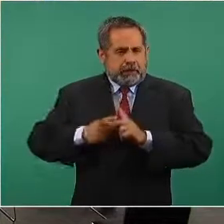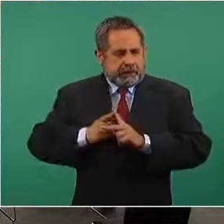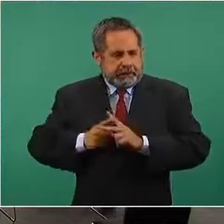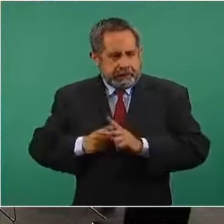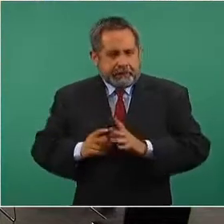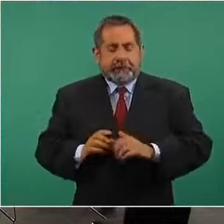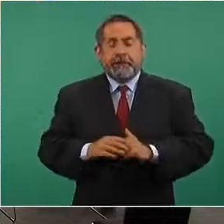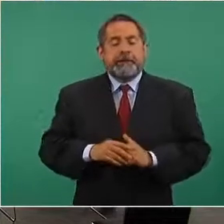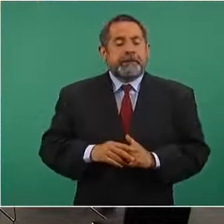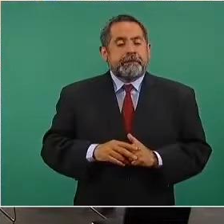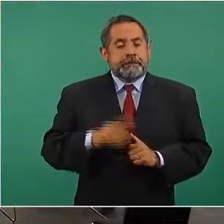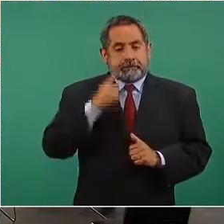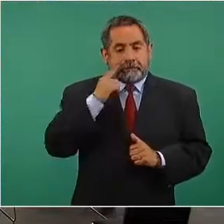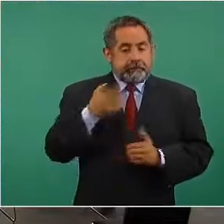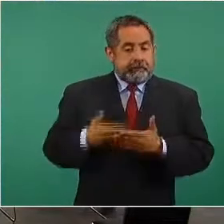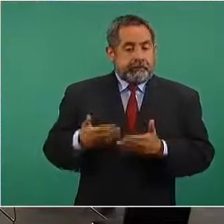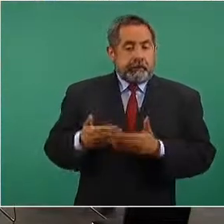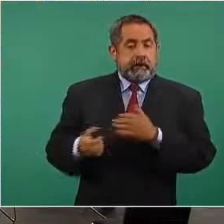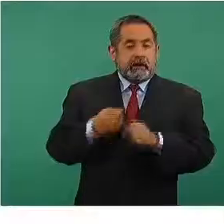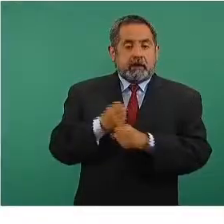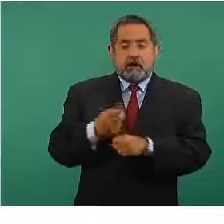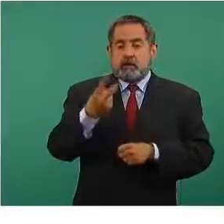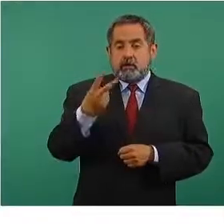tenemos en este año pues